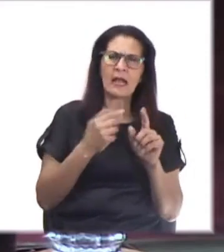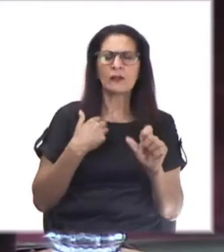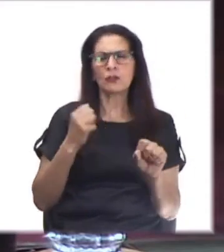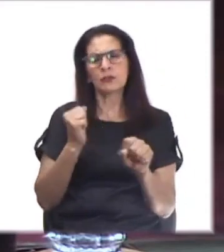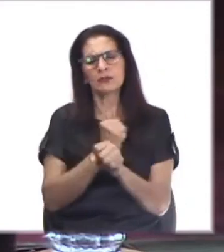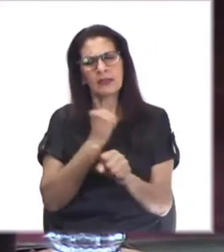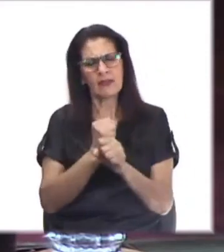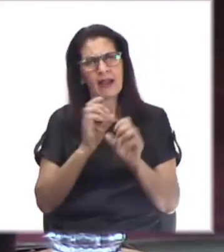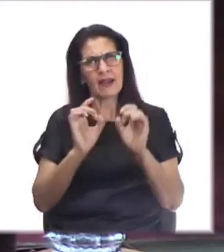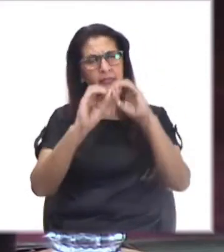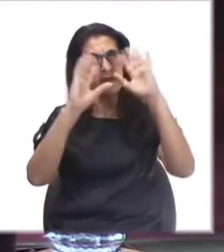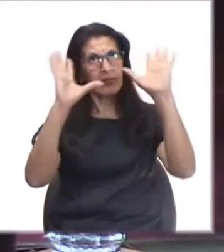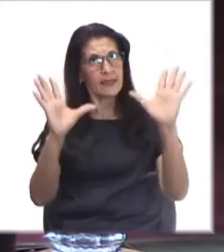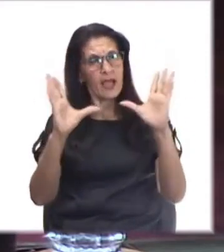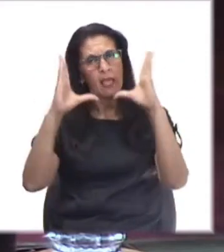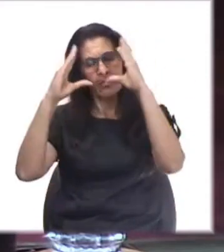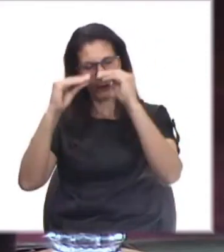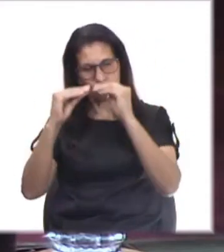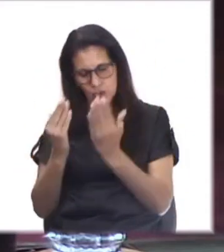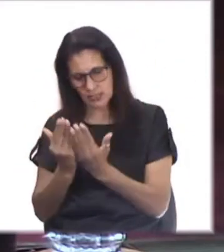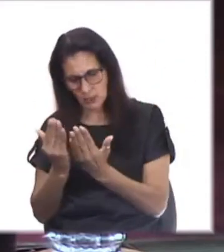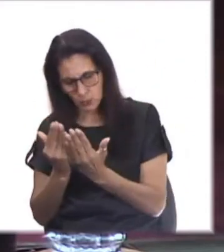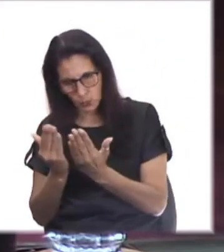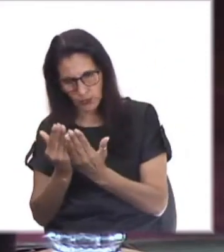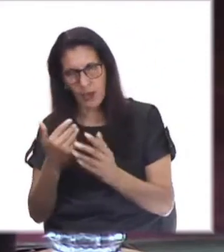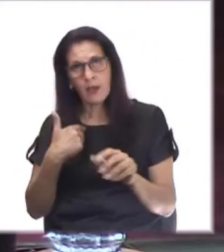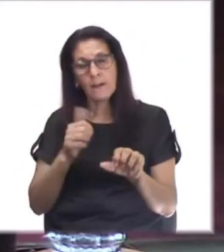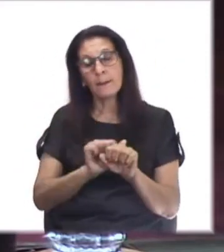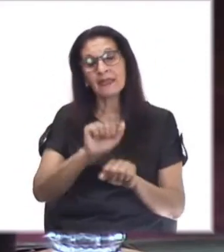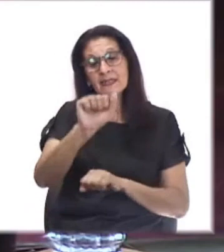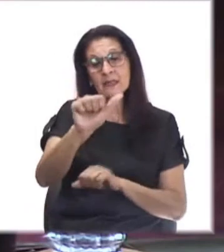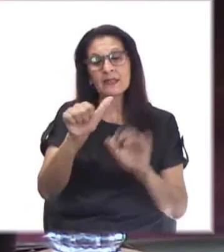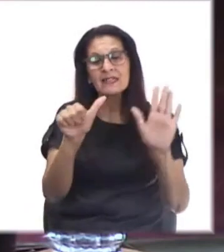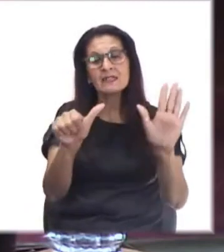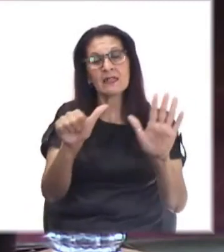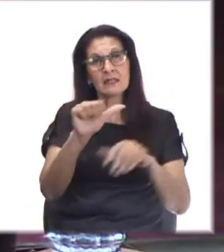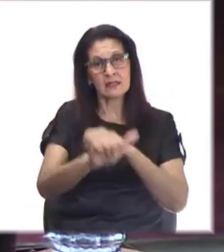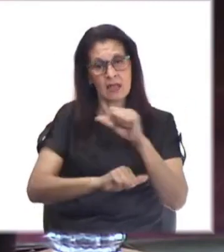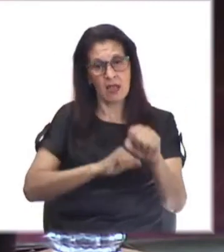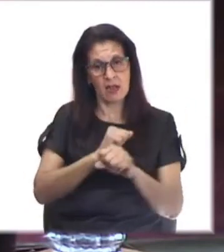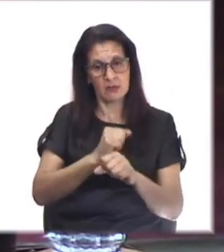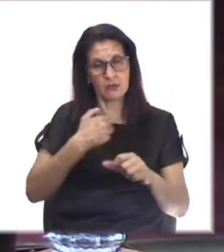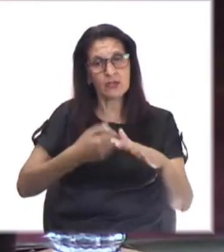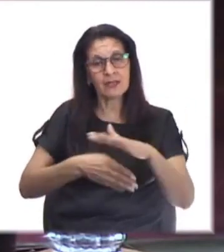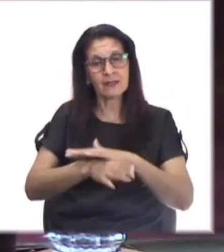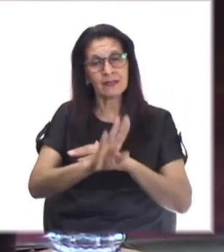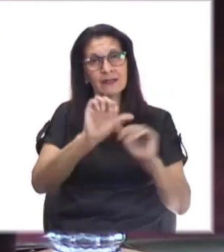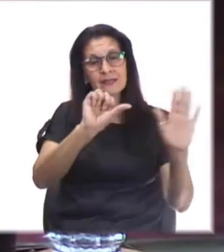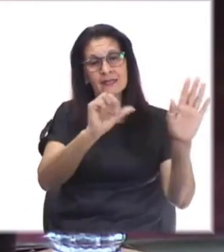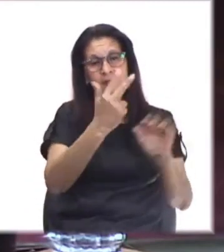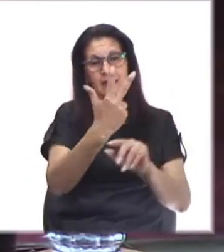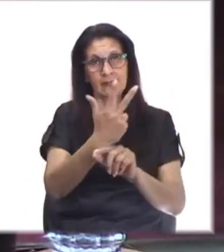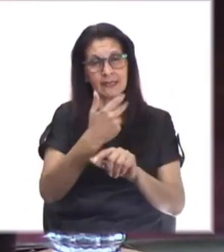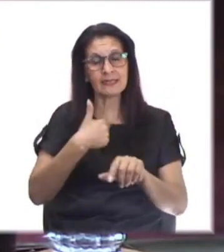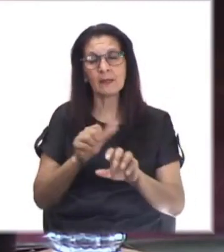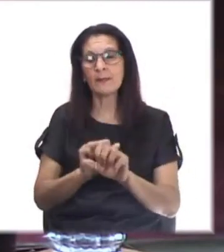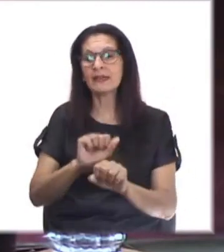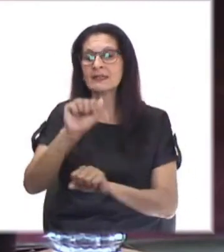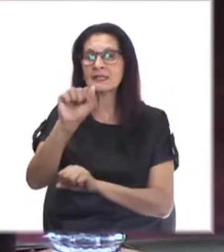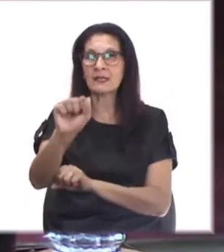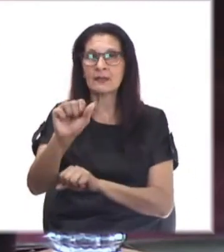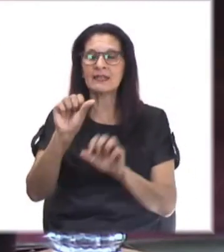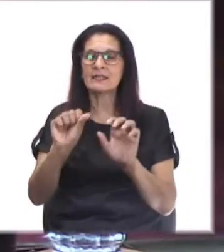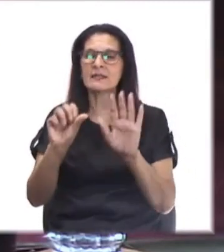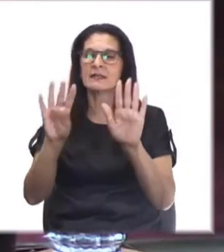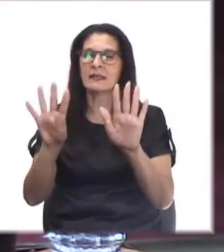día y estudiar de noche. Me recibí en 6 años, entré a la universidad en el 63 y me recibí en el